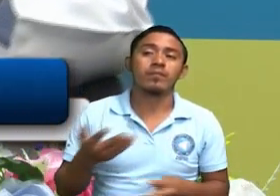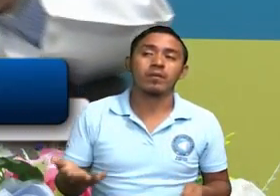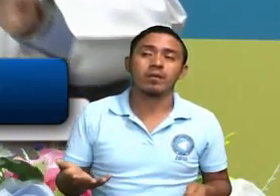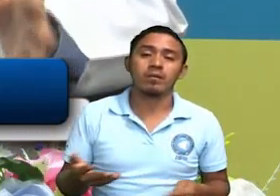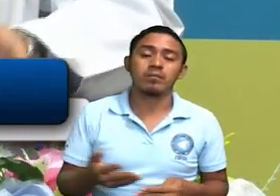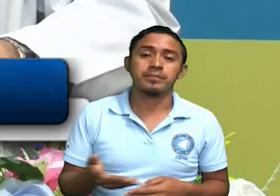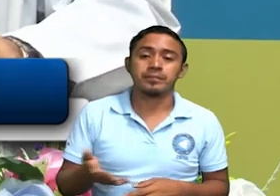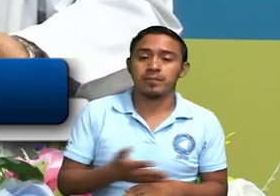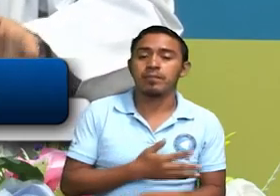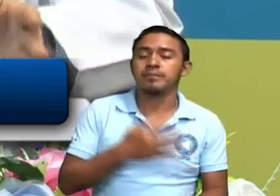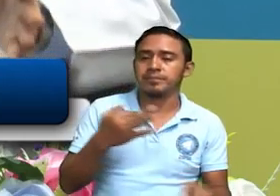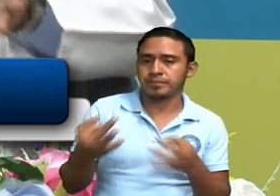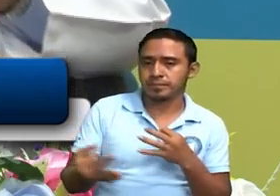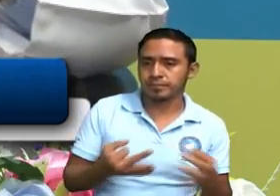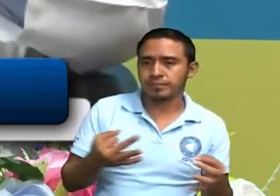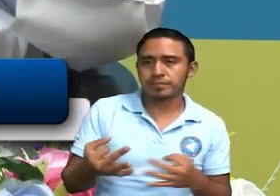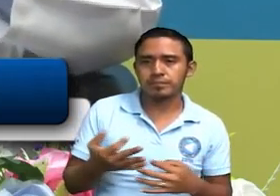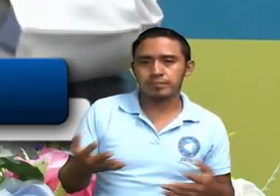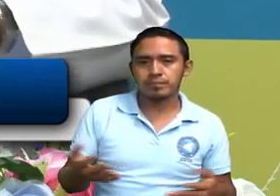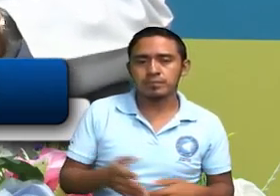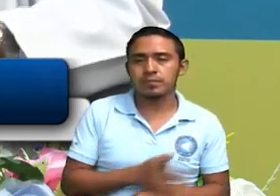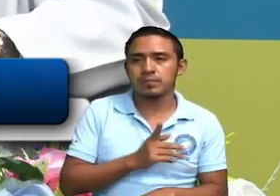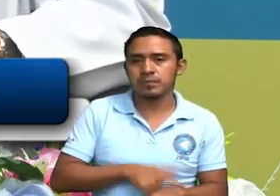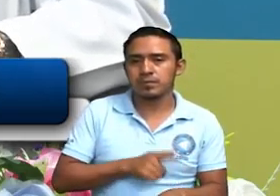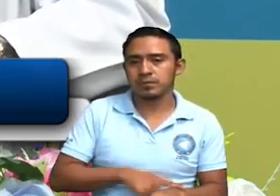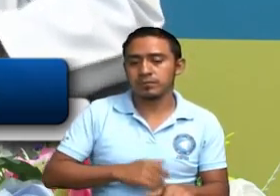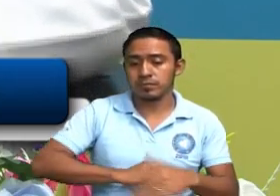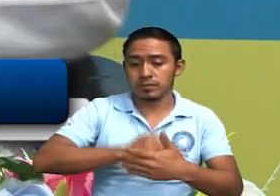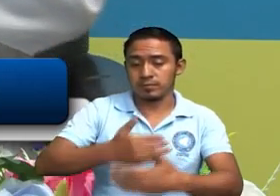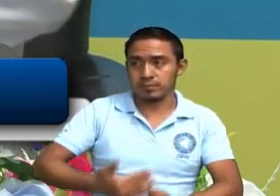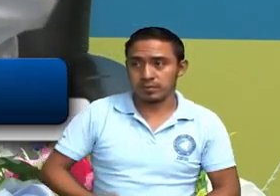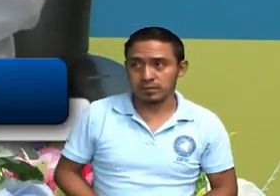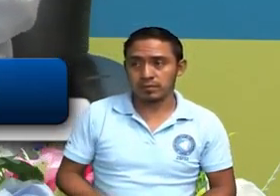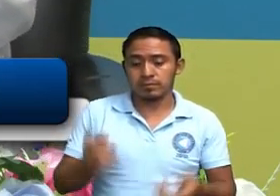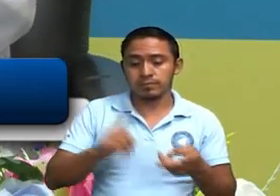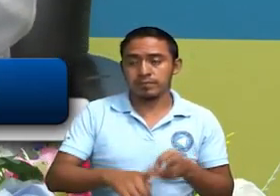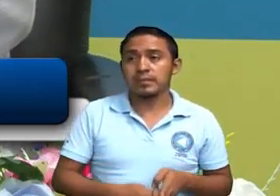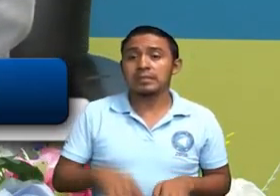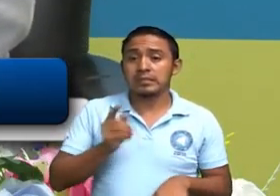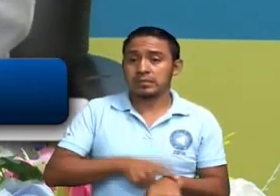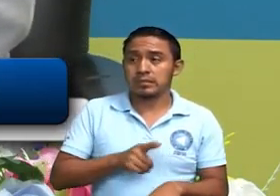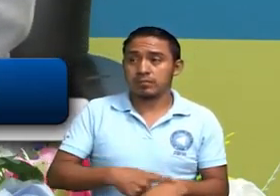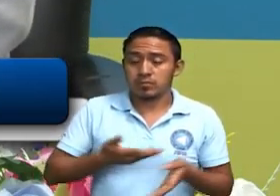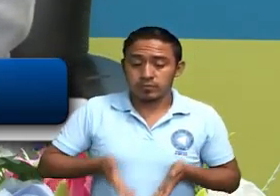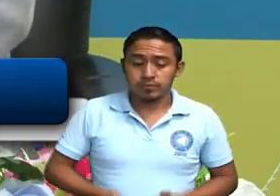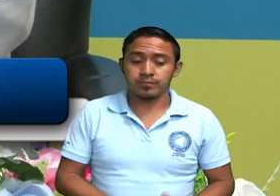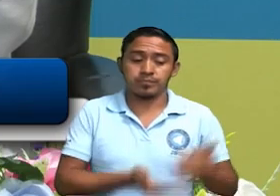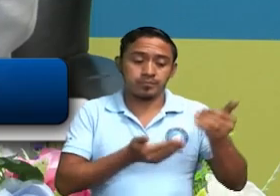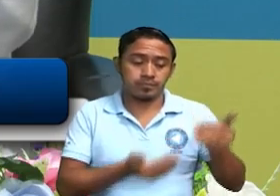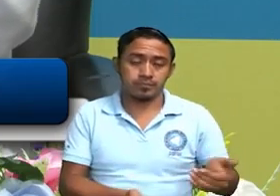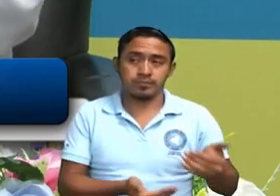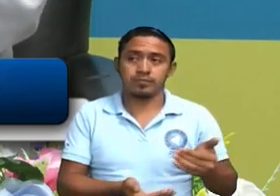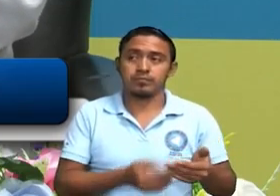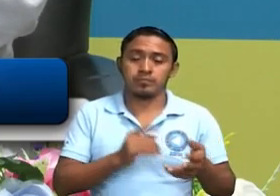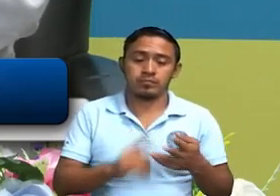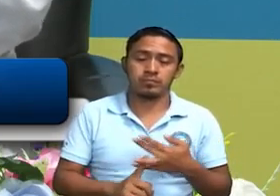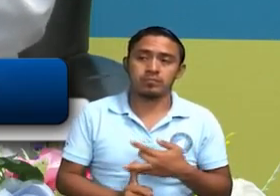como te mencionaba, durante el embarazo, ahora en la hora del nacimiento, ¿verdad?